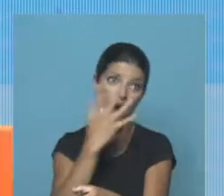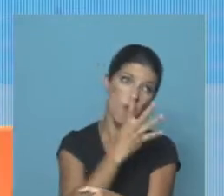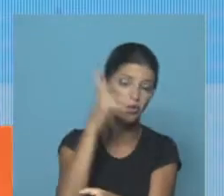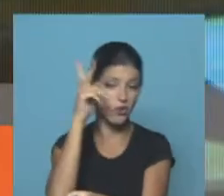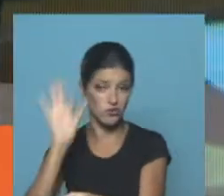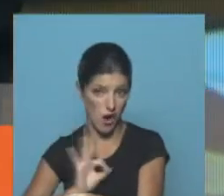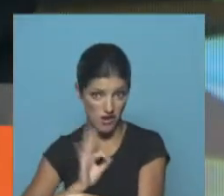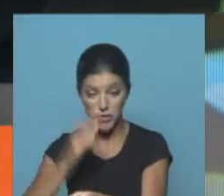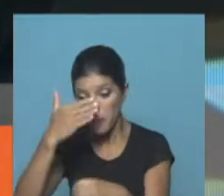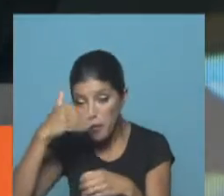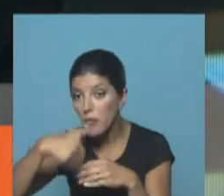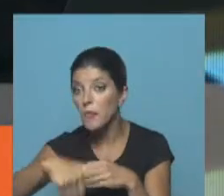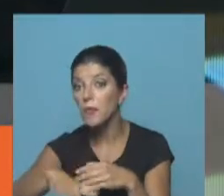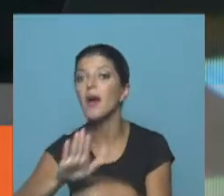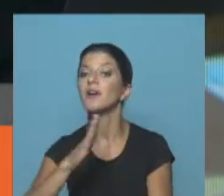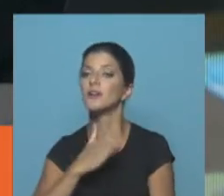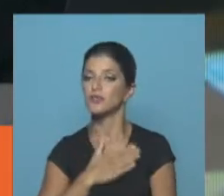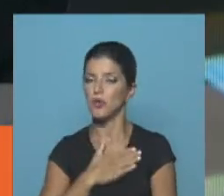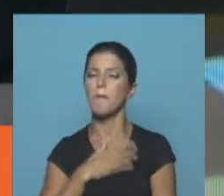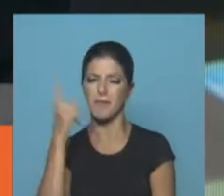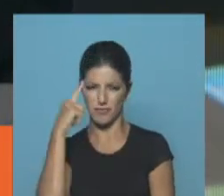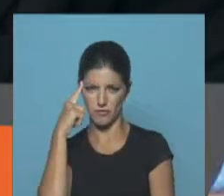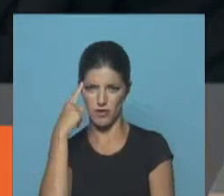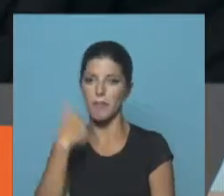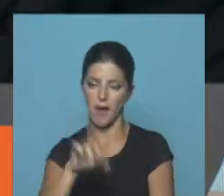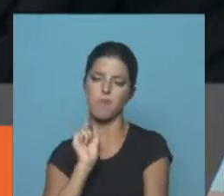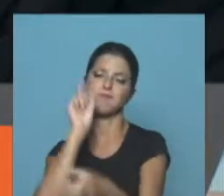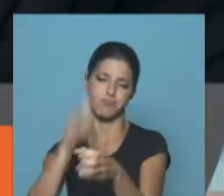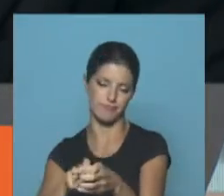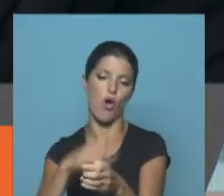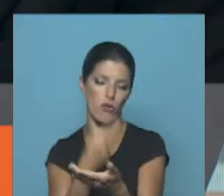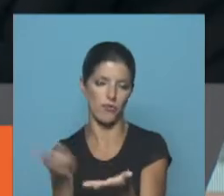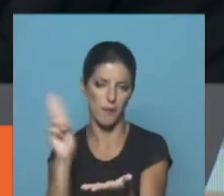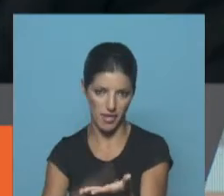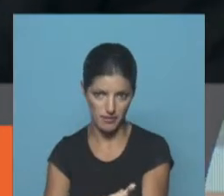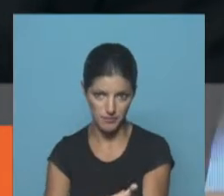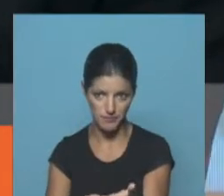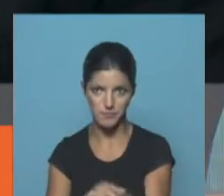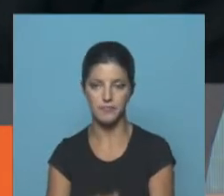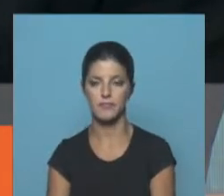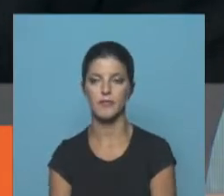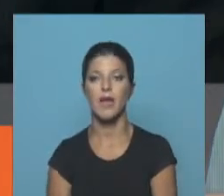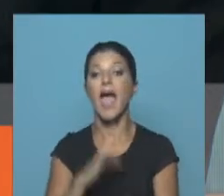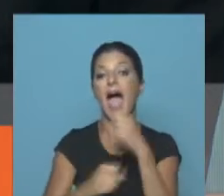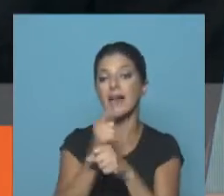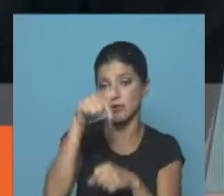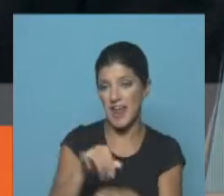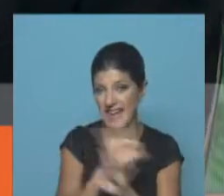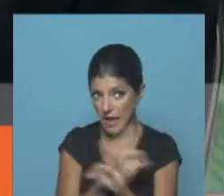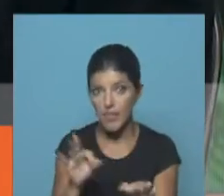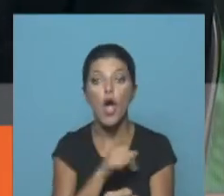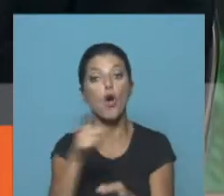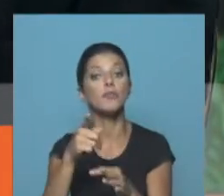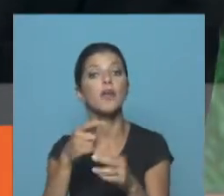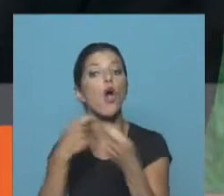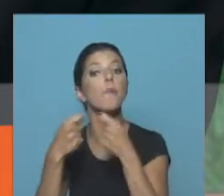a ver después qué cambia. Yo tengo fuertes motivos para pensar que después va a volver a entrar. No ha hecho nada todavía contra el Tratado de Libre Comercio. Vamos a ver